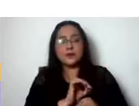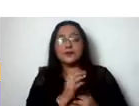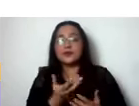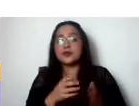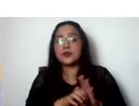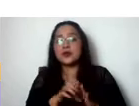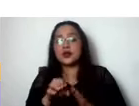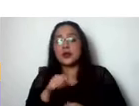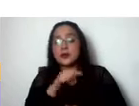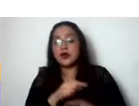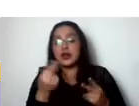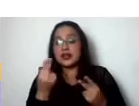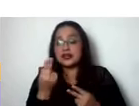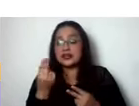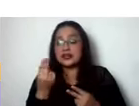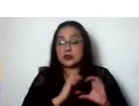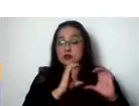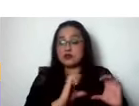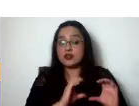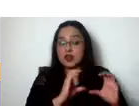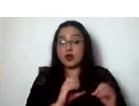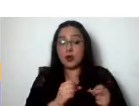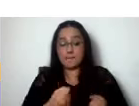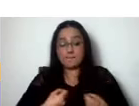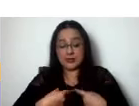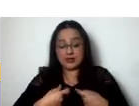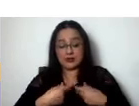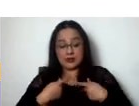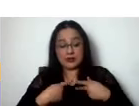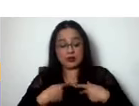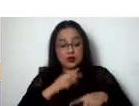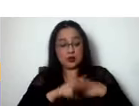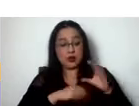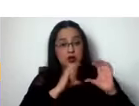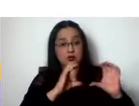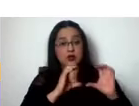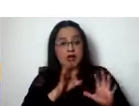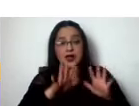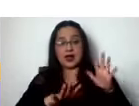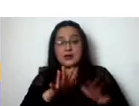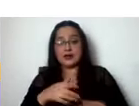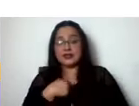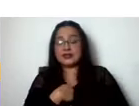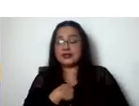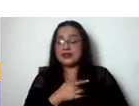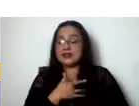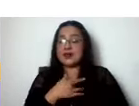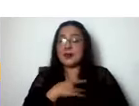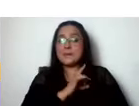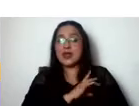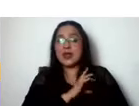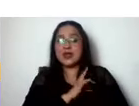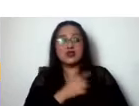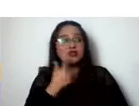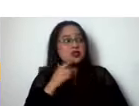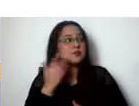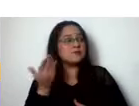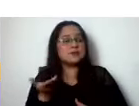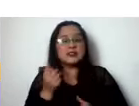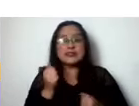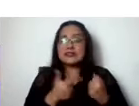requieran cuidados como para las propias personas que cuidan? ¿Nos da miedo enfrentarnos a esta realidad? ¿Tú qué